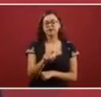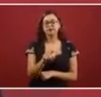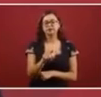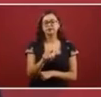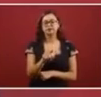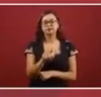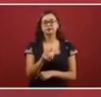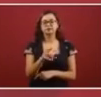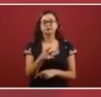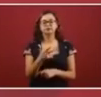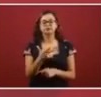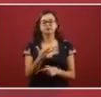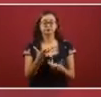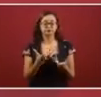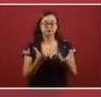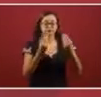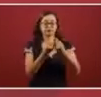trabajando con él,